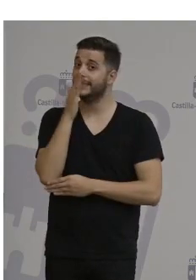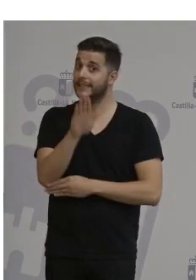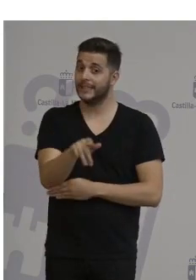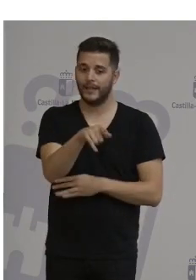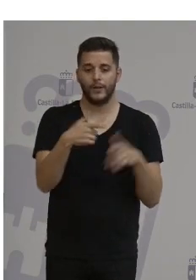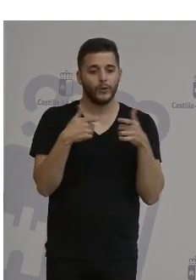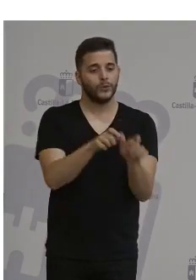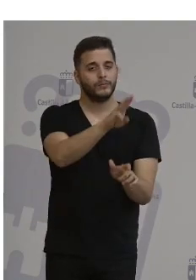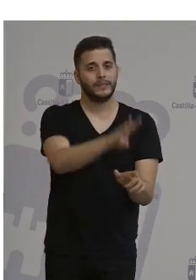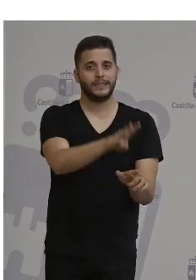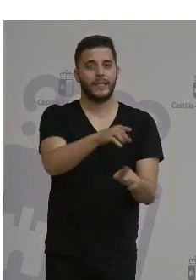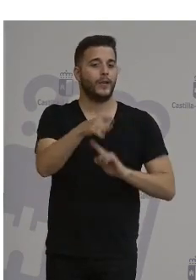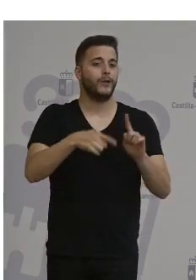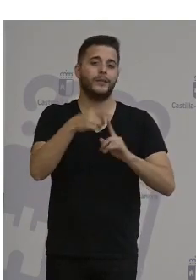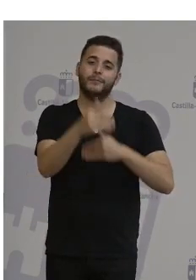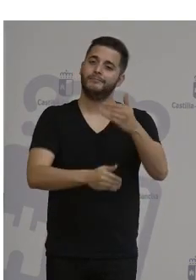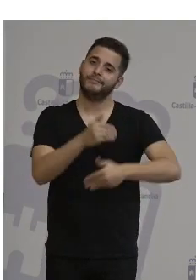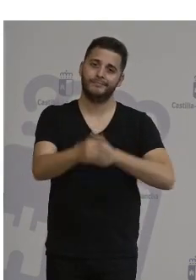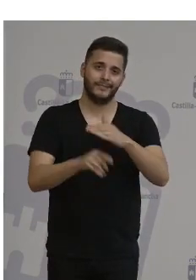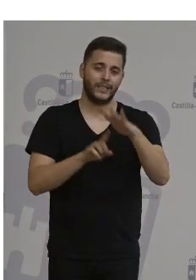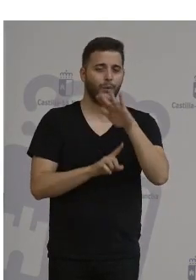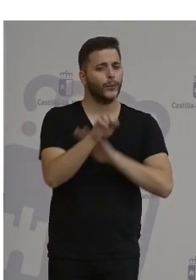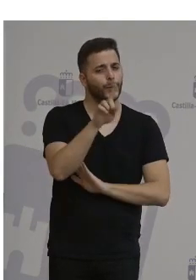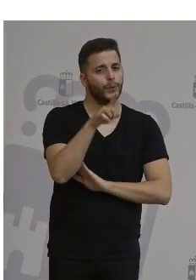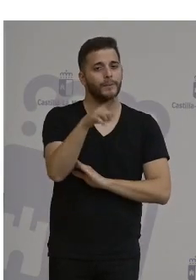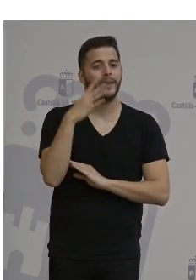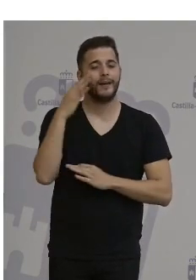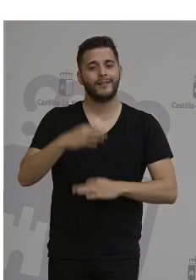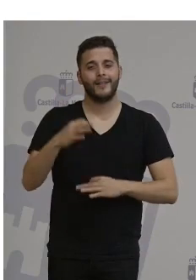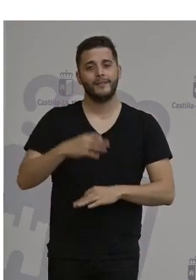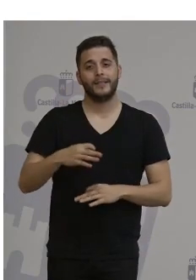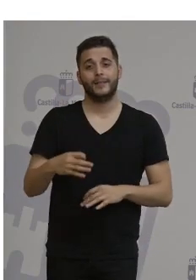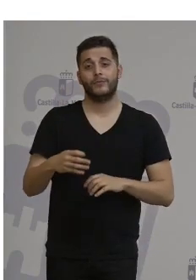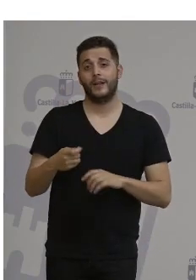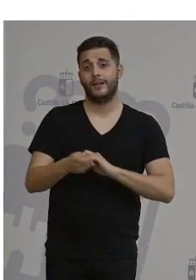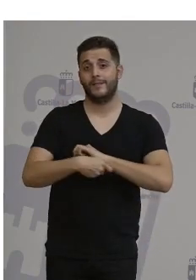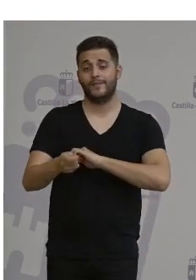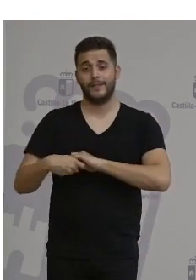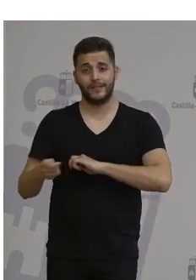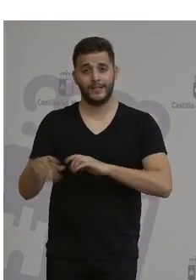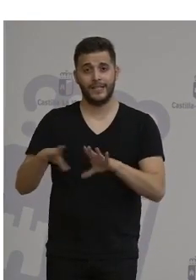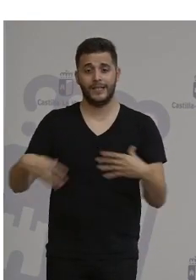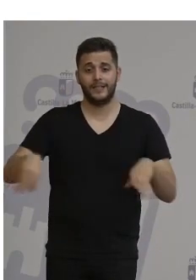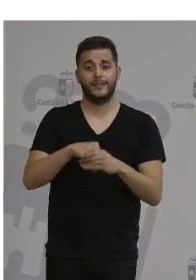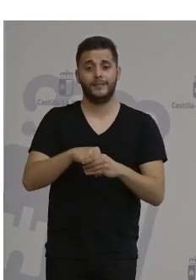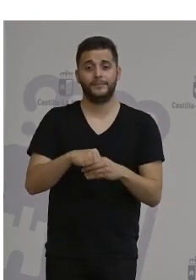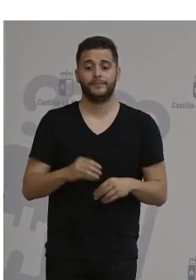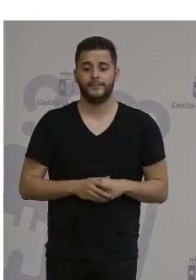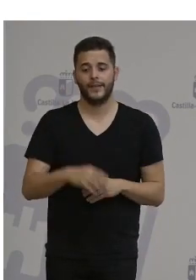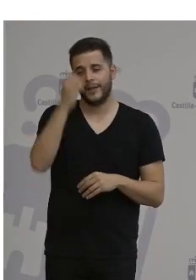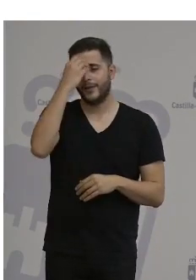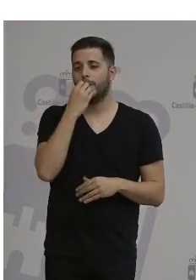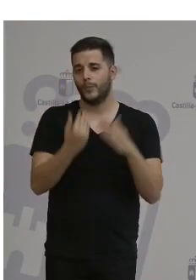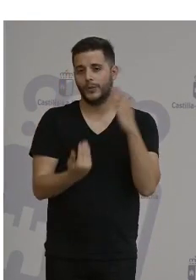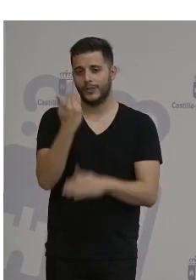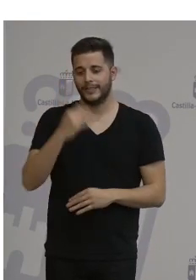el tercer sector para seguir avanzando en la construcción de una Vizcaya inclusiva. Eskerri, Kasko, ETA, Eguno, Naisan. Que tengan un buen día.